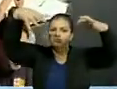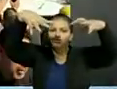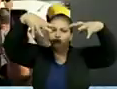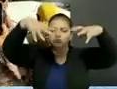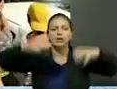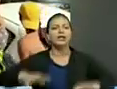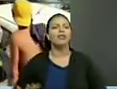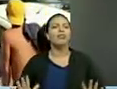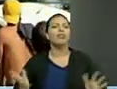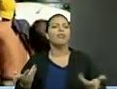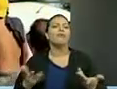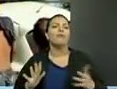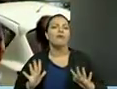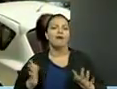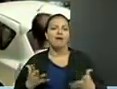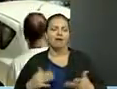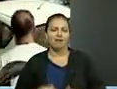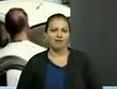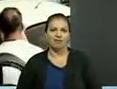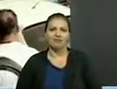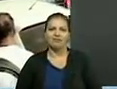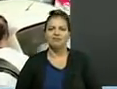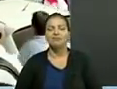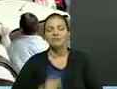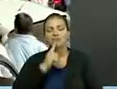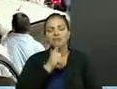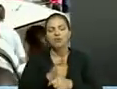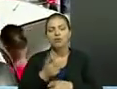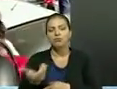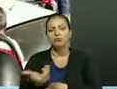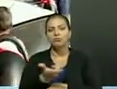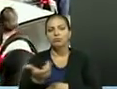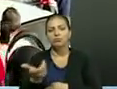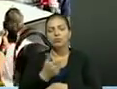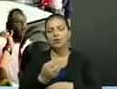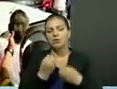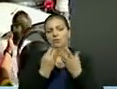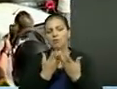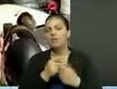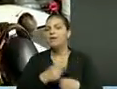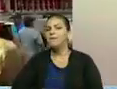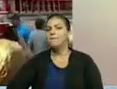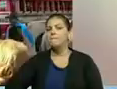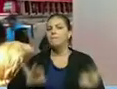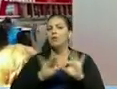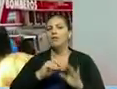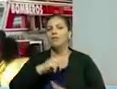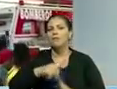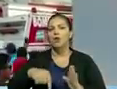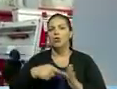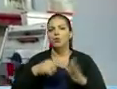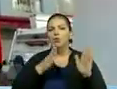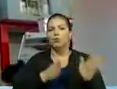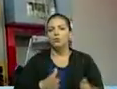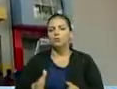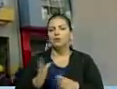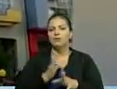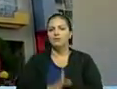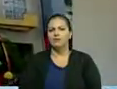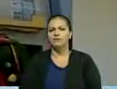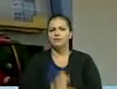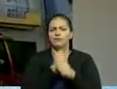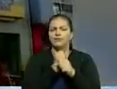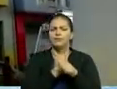no con los respectivos protocolos de seguridad. Y como observan ustedes, en las puertas se encuentran ya